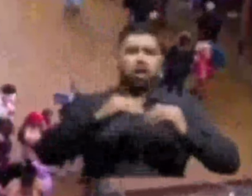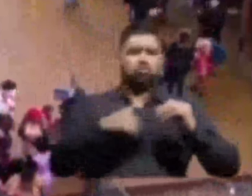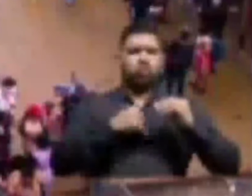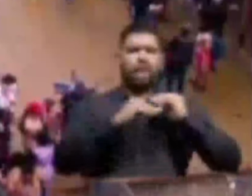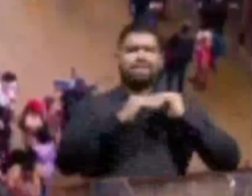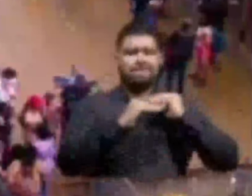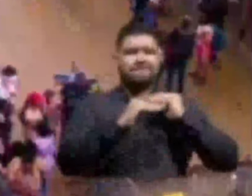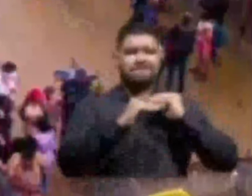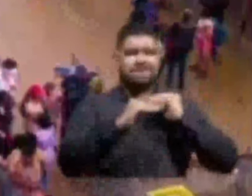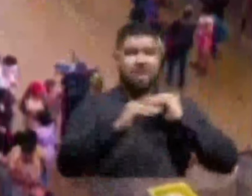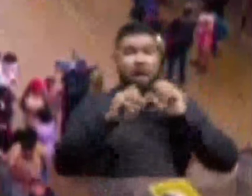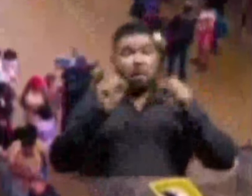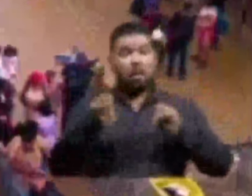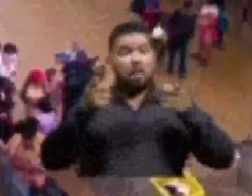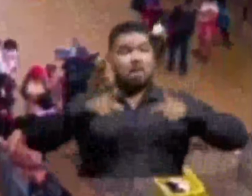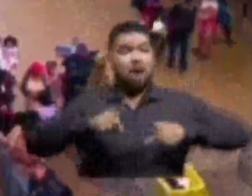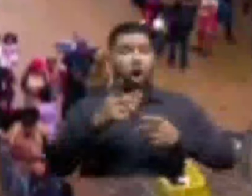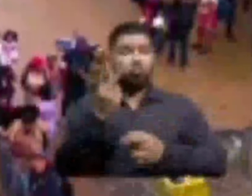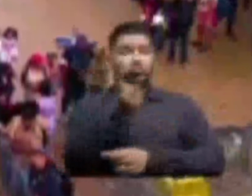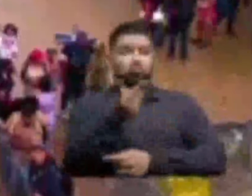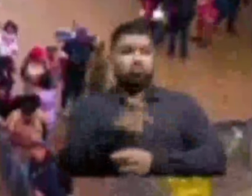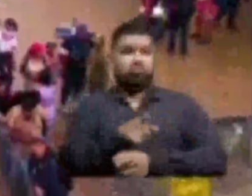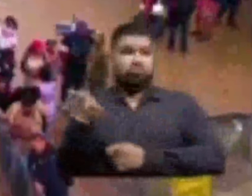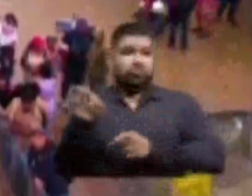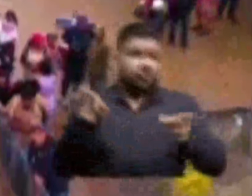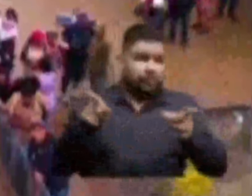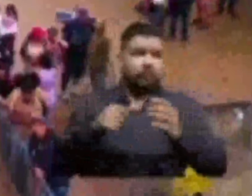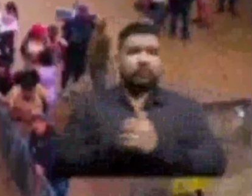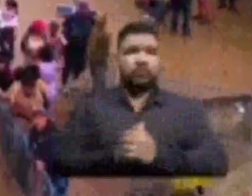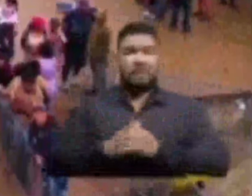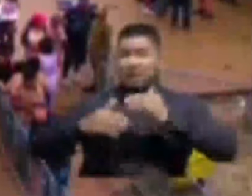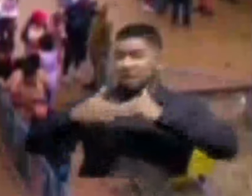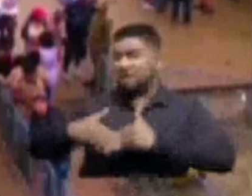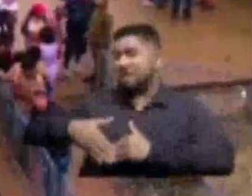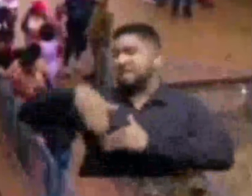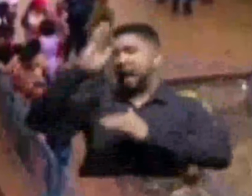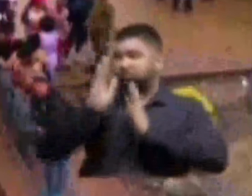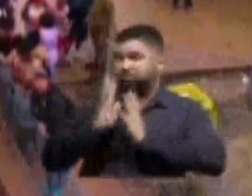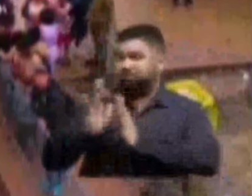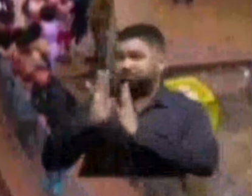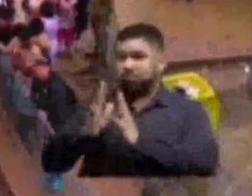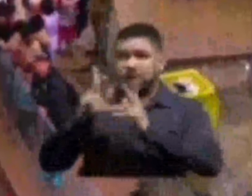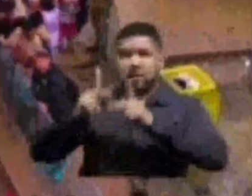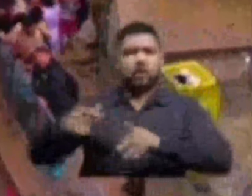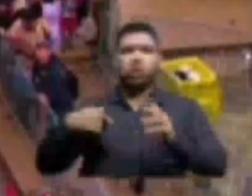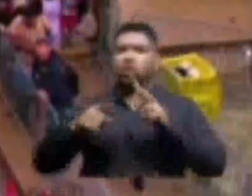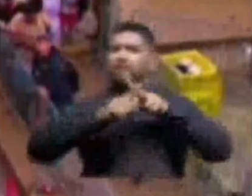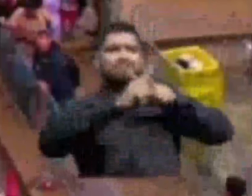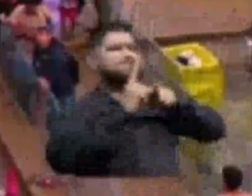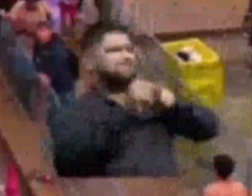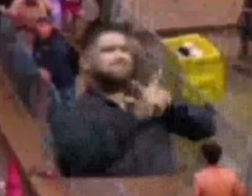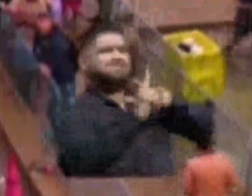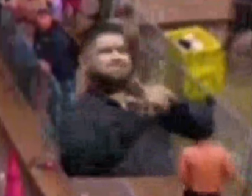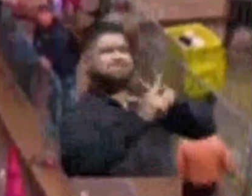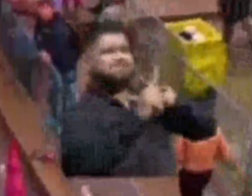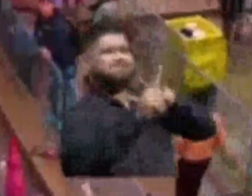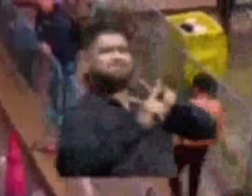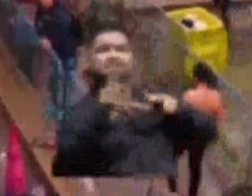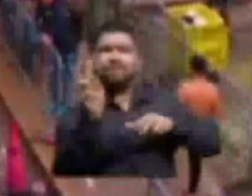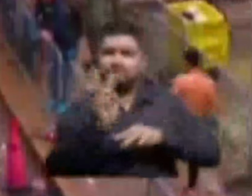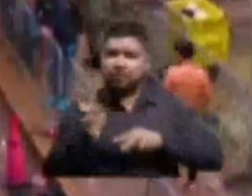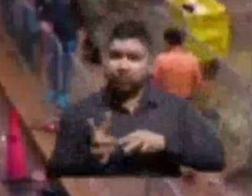desencadenar dos situaciones el aumento de los migrantes producto de un una un desplazamiento forzoso producto de la violencia de personas